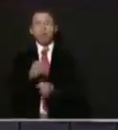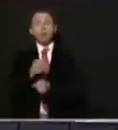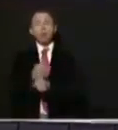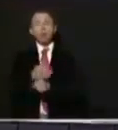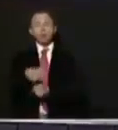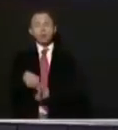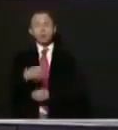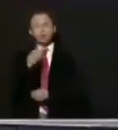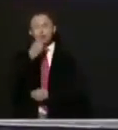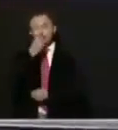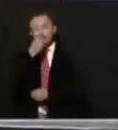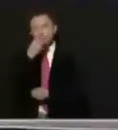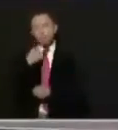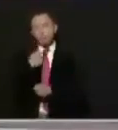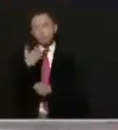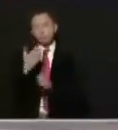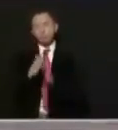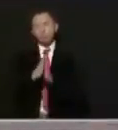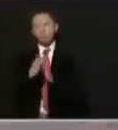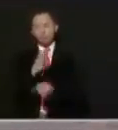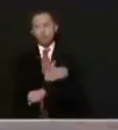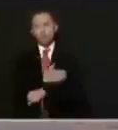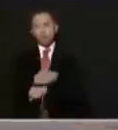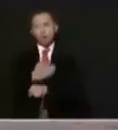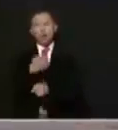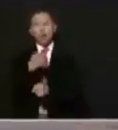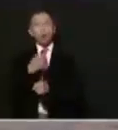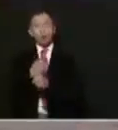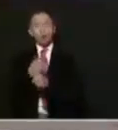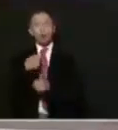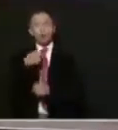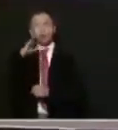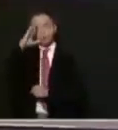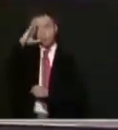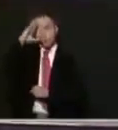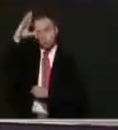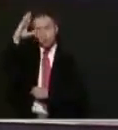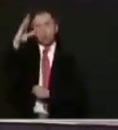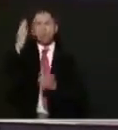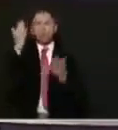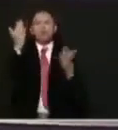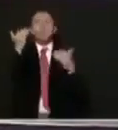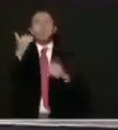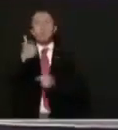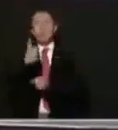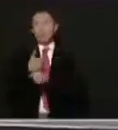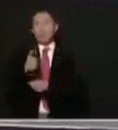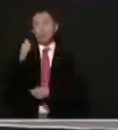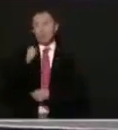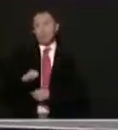plegaria, porque vamos a saludar y a invocar a los viejos abuelos para que ellos